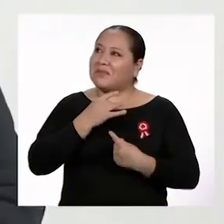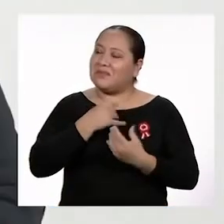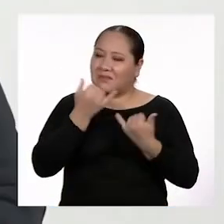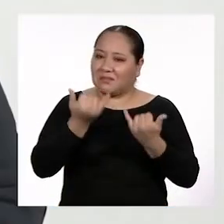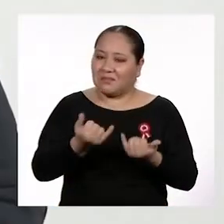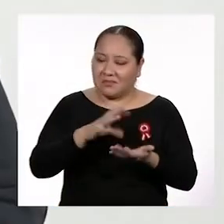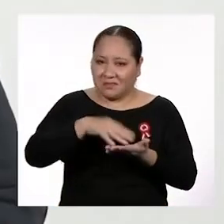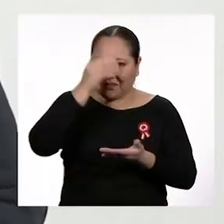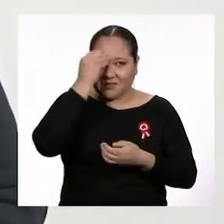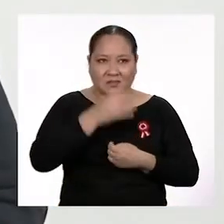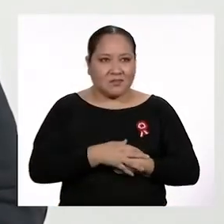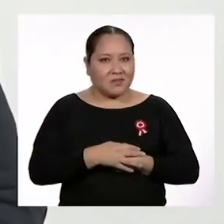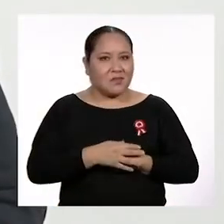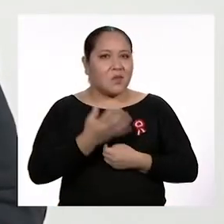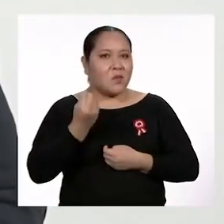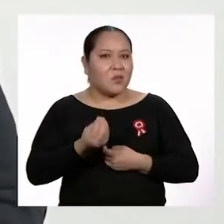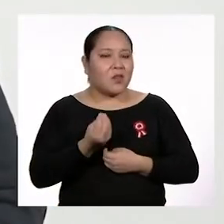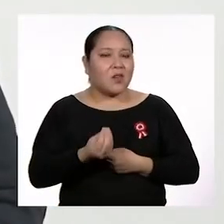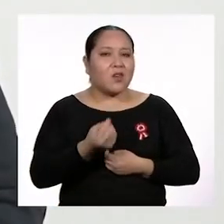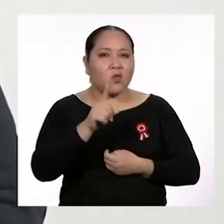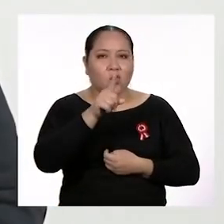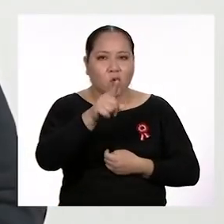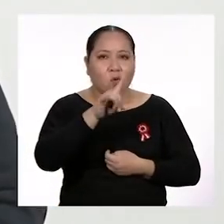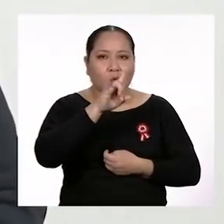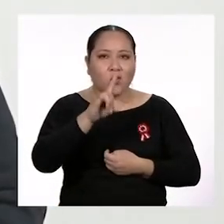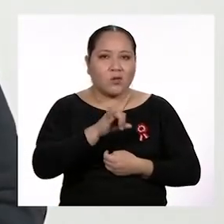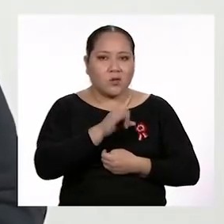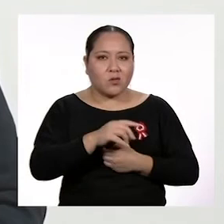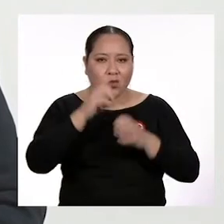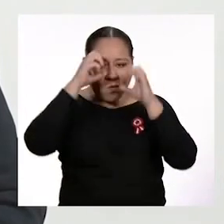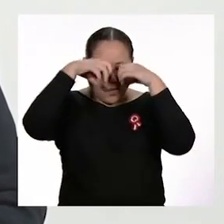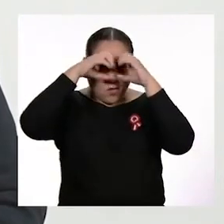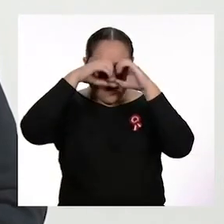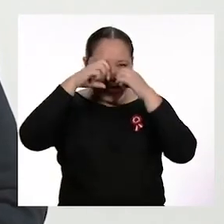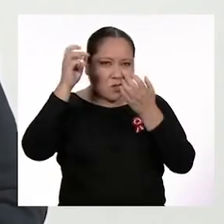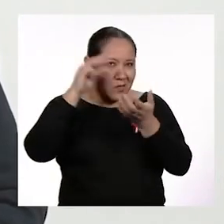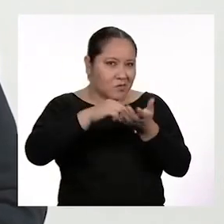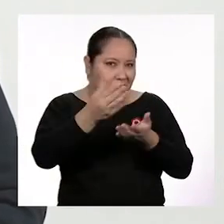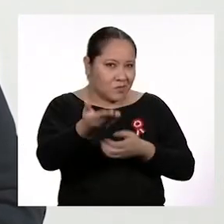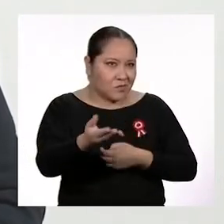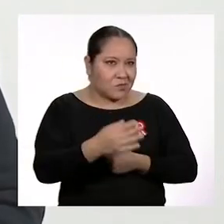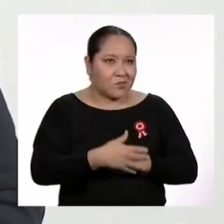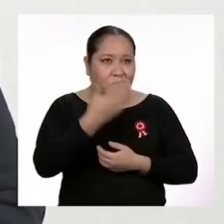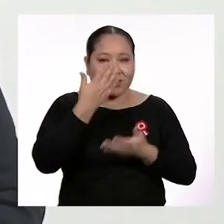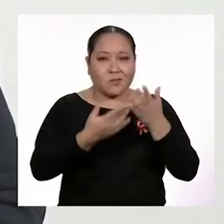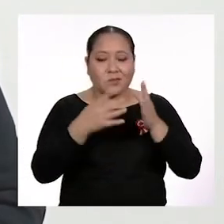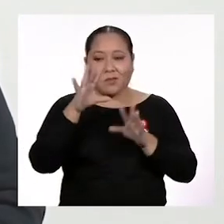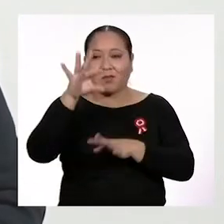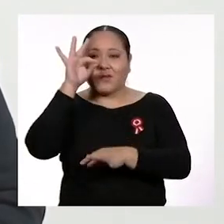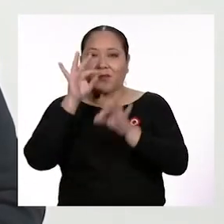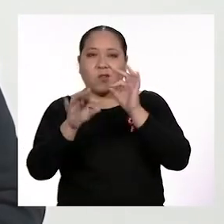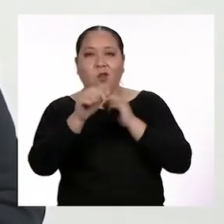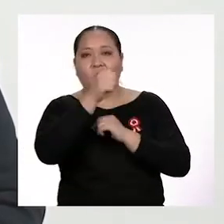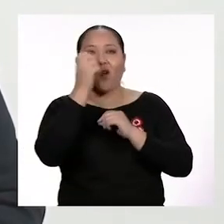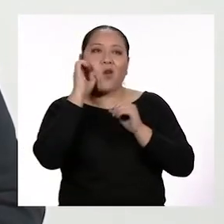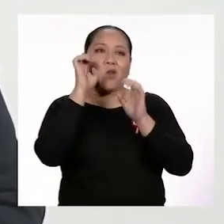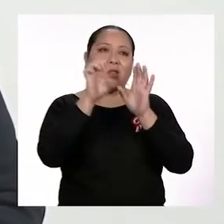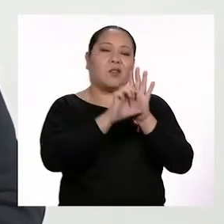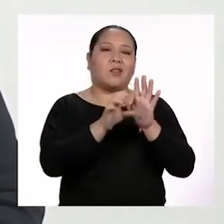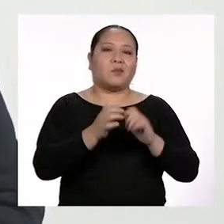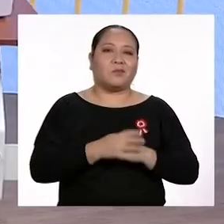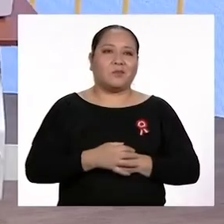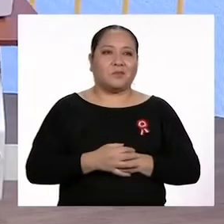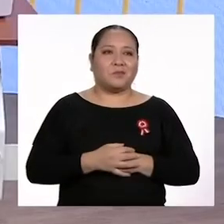profe! ¿Por qué no utilizas tus binoculares una vez más? Quizás podamos encontrar otro ejemplo